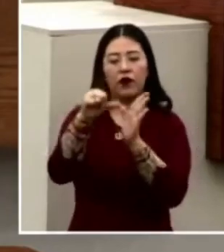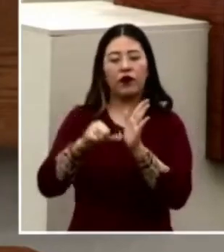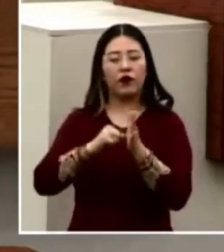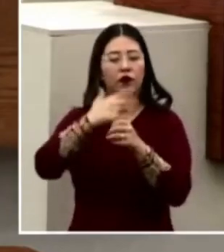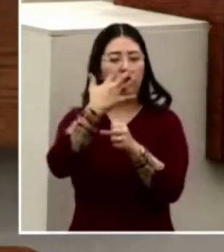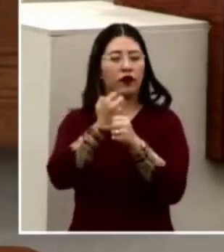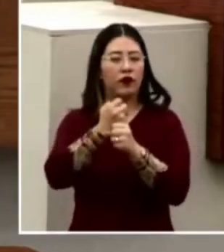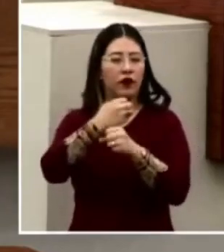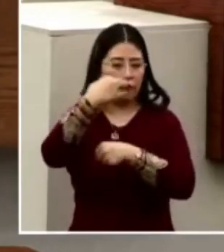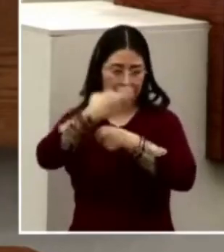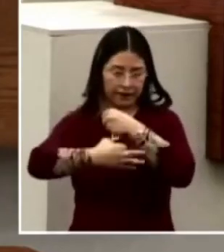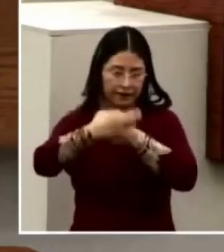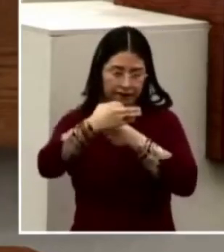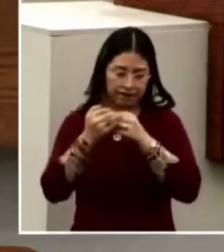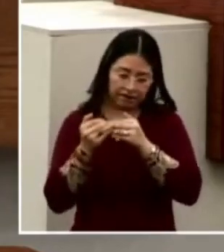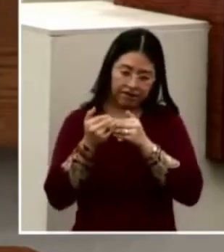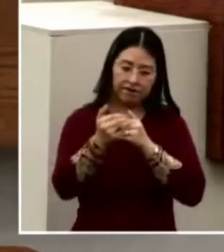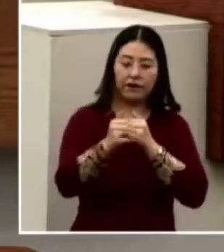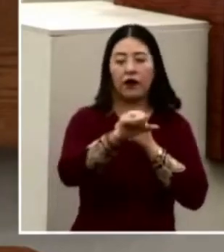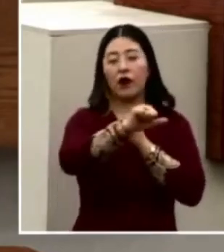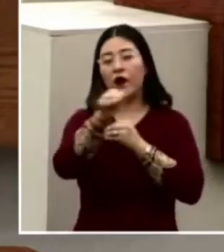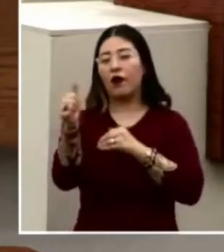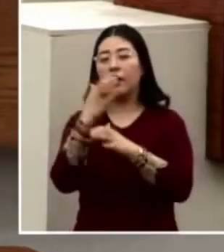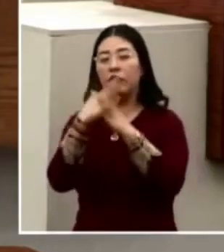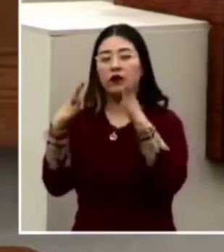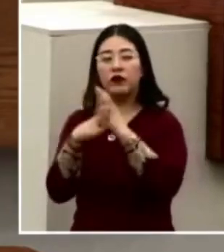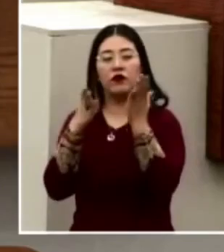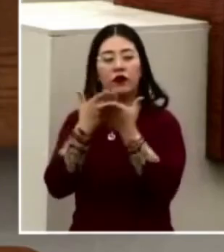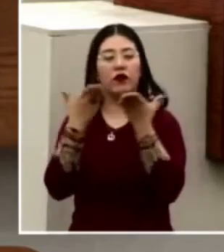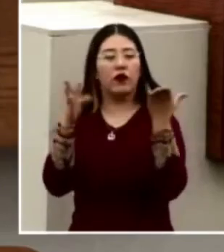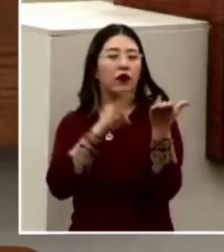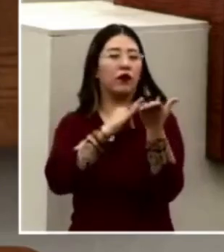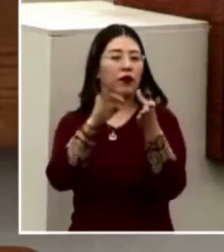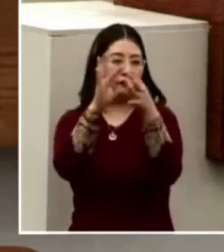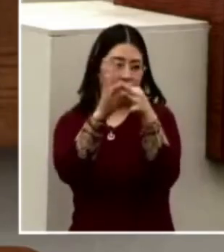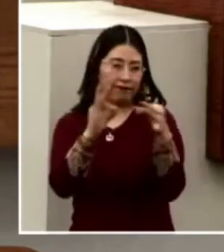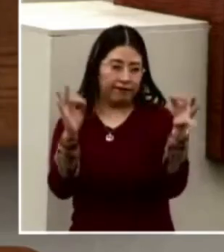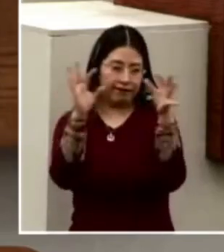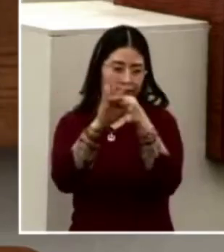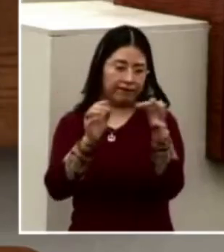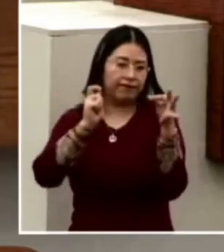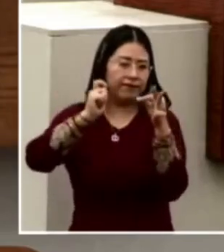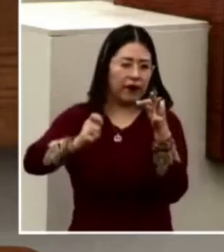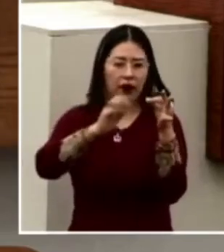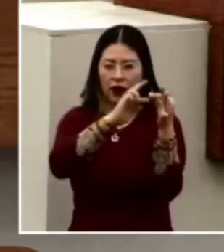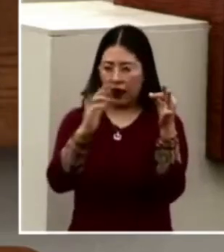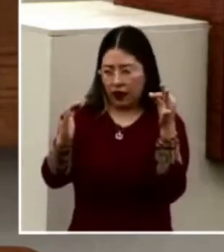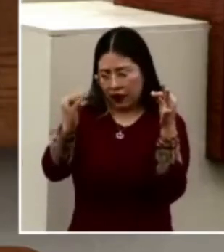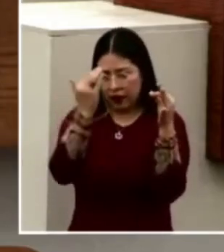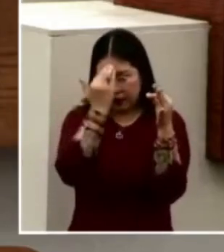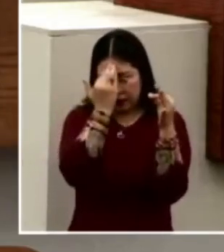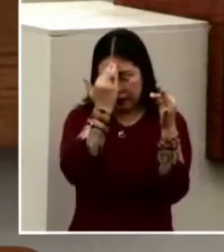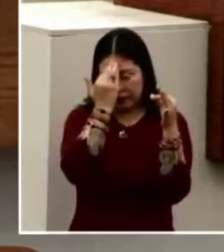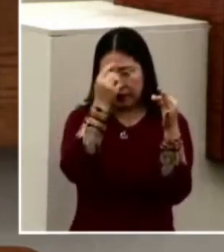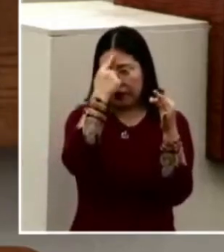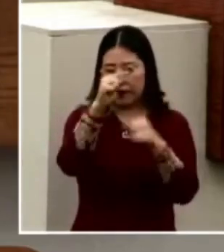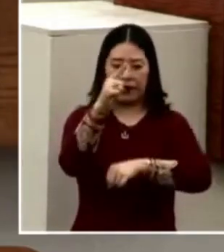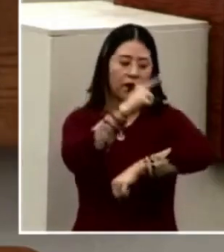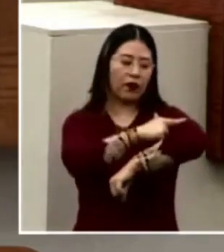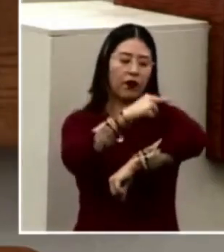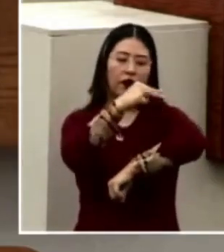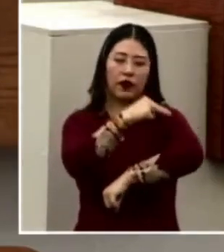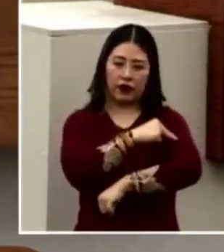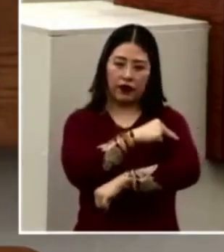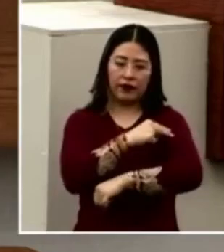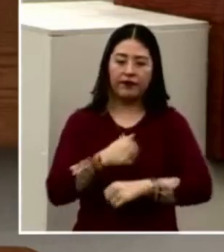transitorio, que entre otras cosas ahora contiene el reconocimiento de que la Guardia